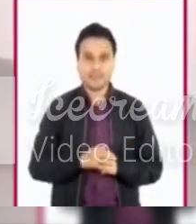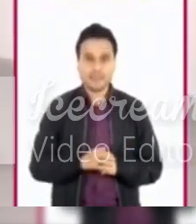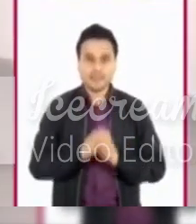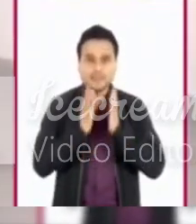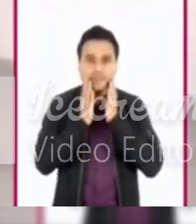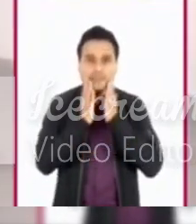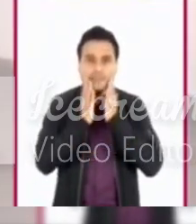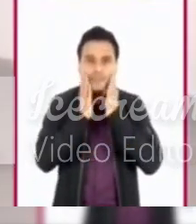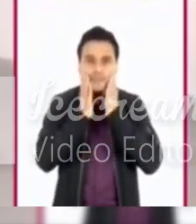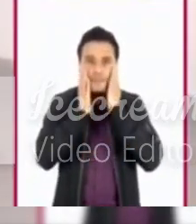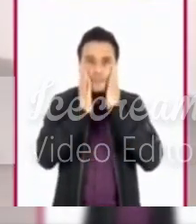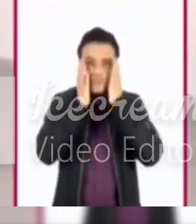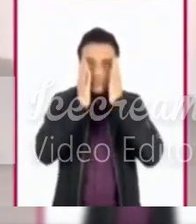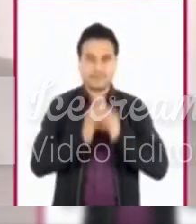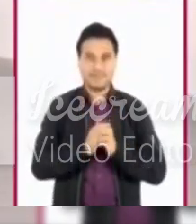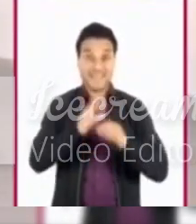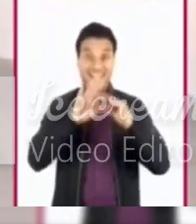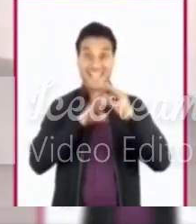detenidamente. ¡Listo!